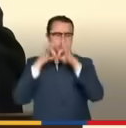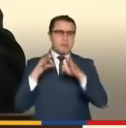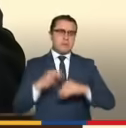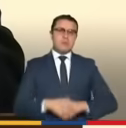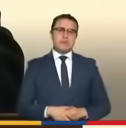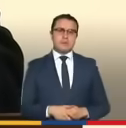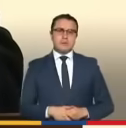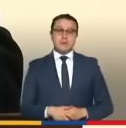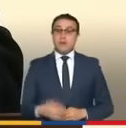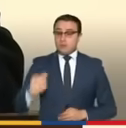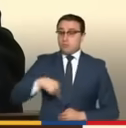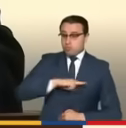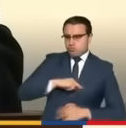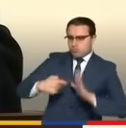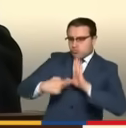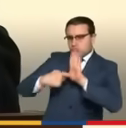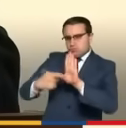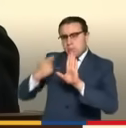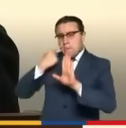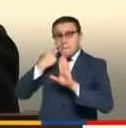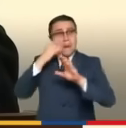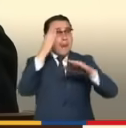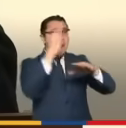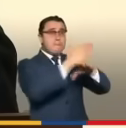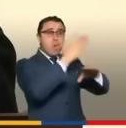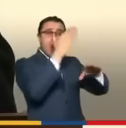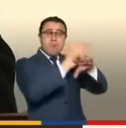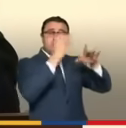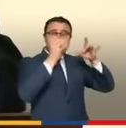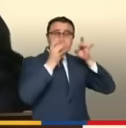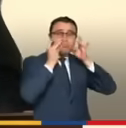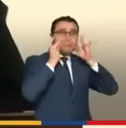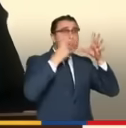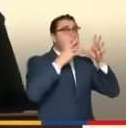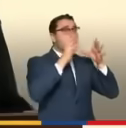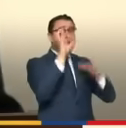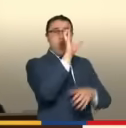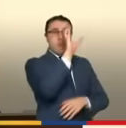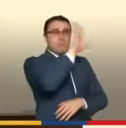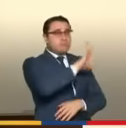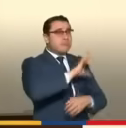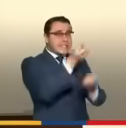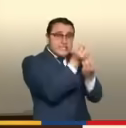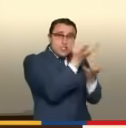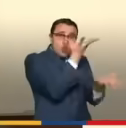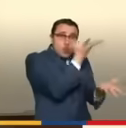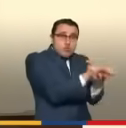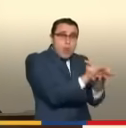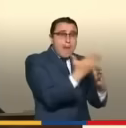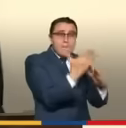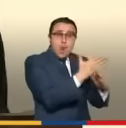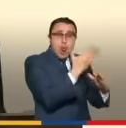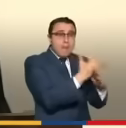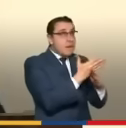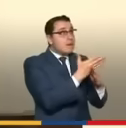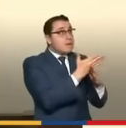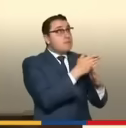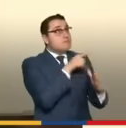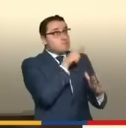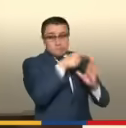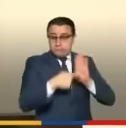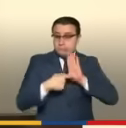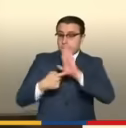asomado a la solución de problemas estructurales de la sociedad colombiana. No es un Congreso